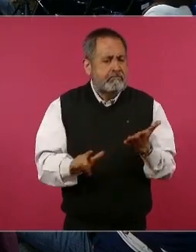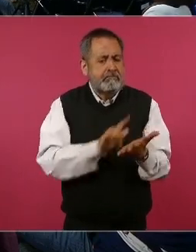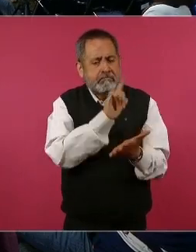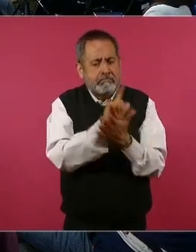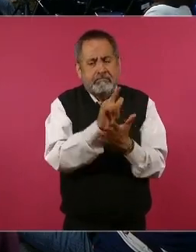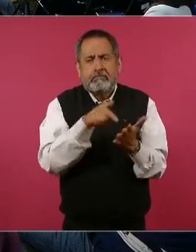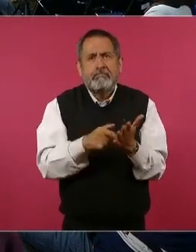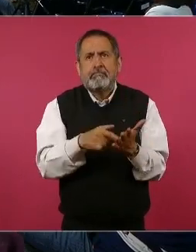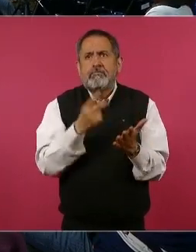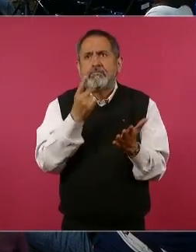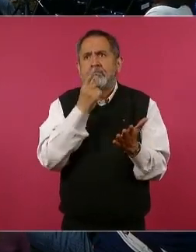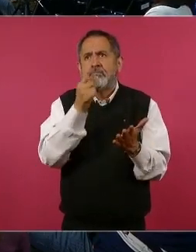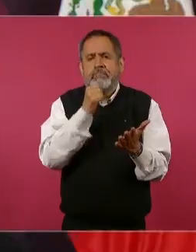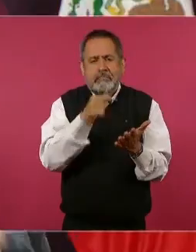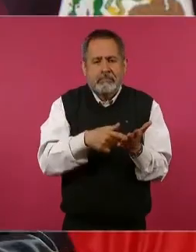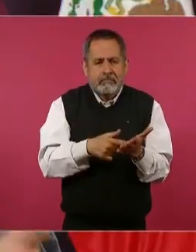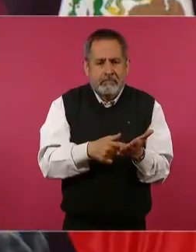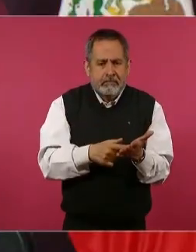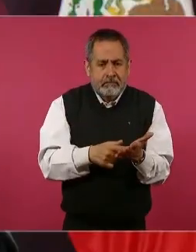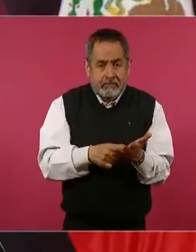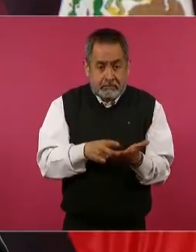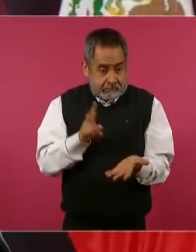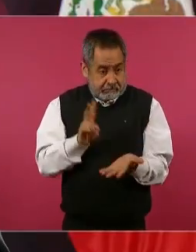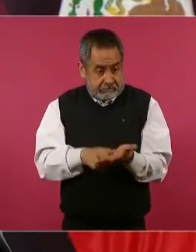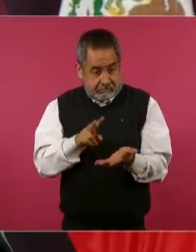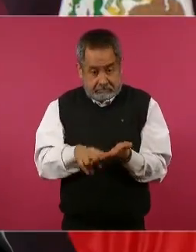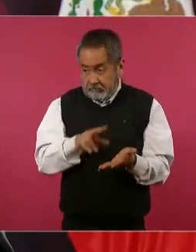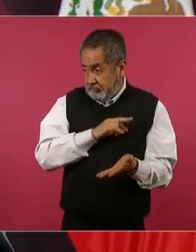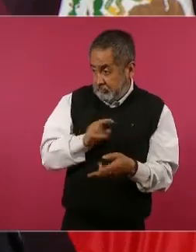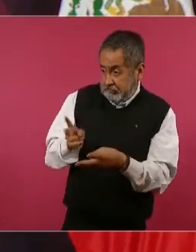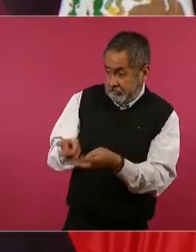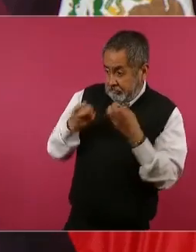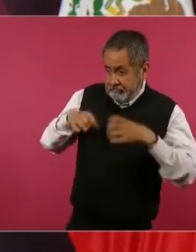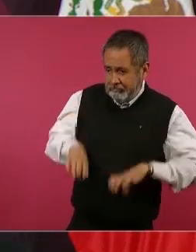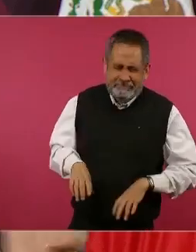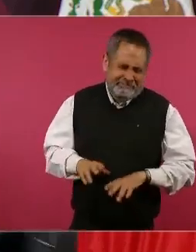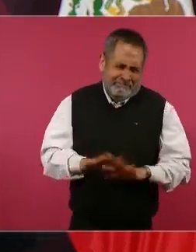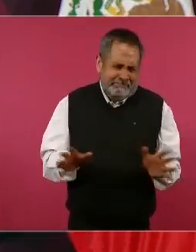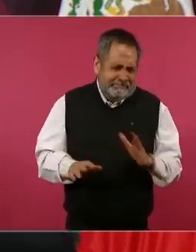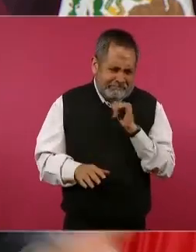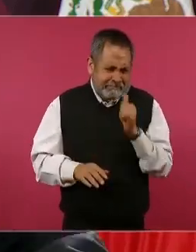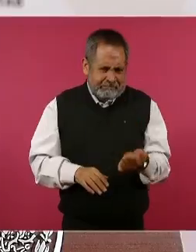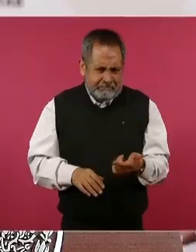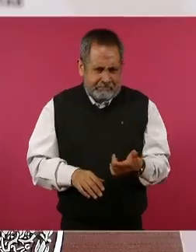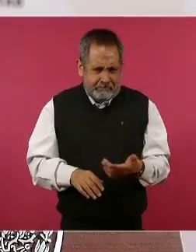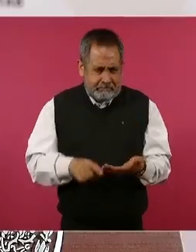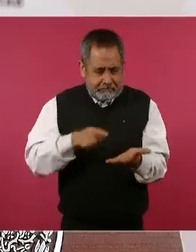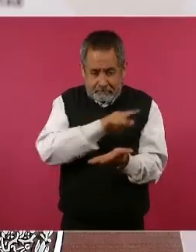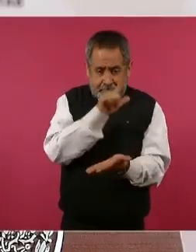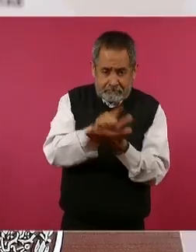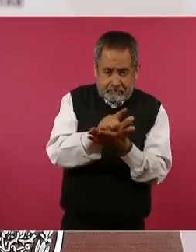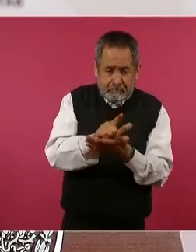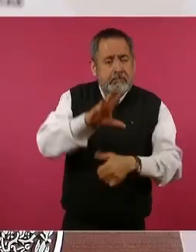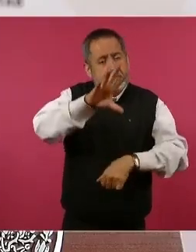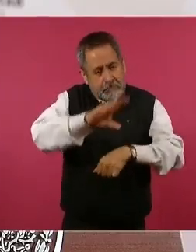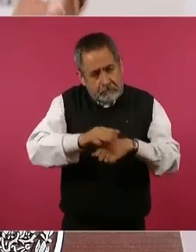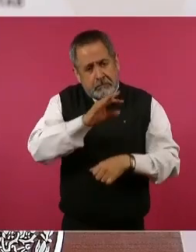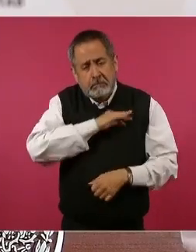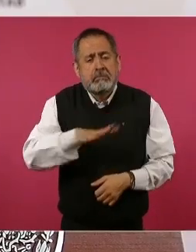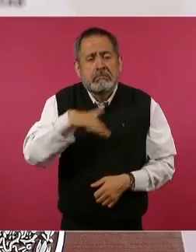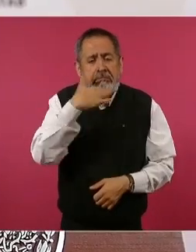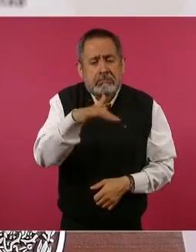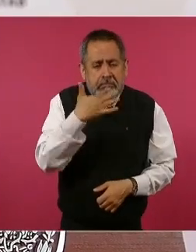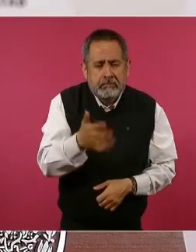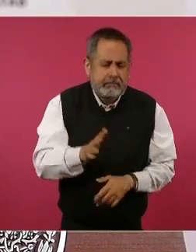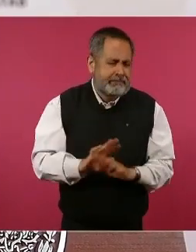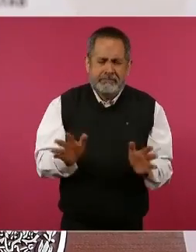que diga que es válido robar. No hay ninguna ley que permita la corrupción, como